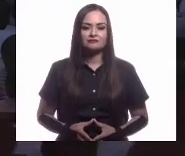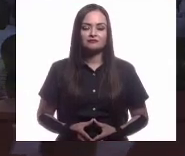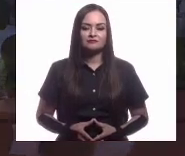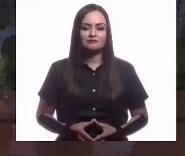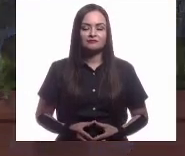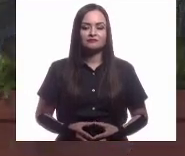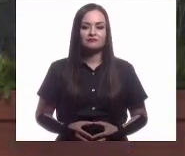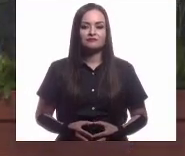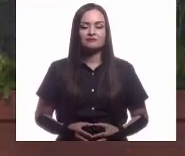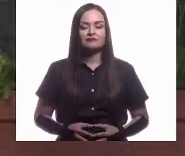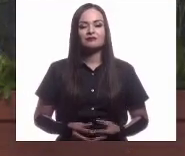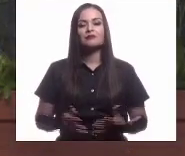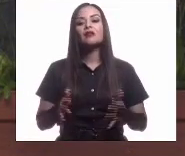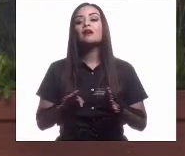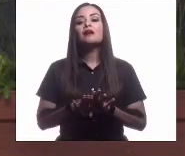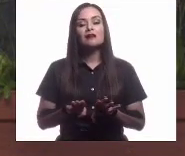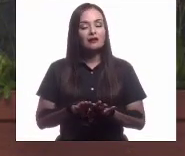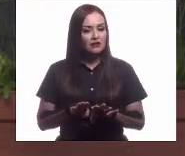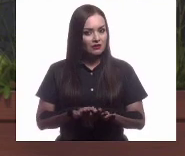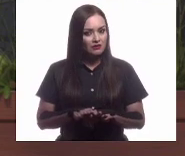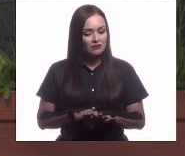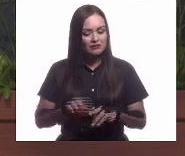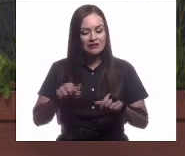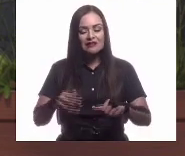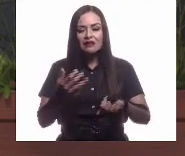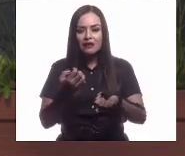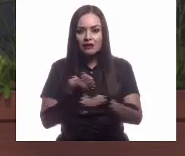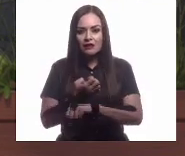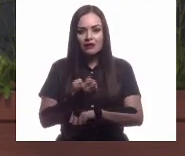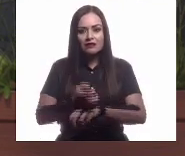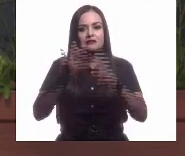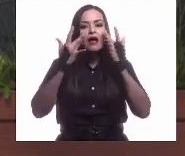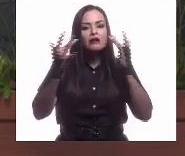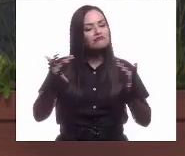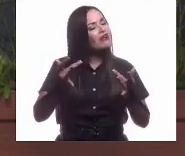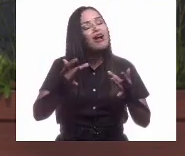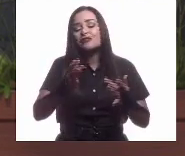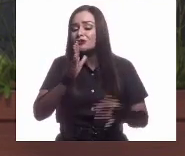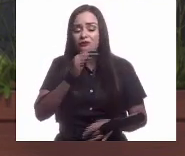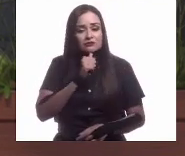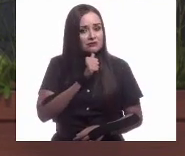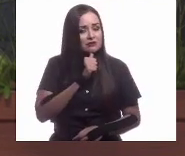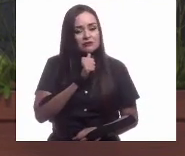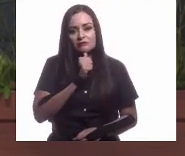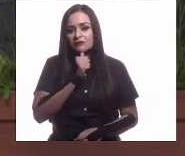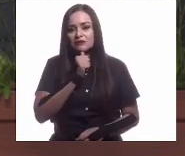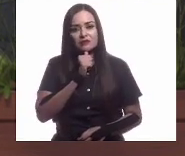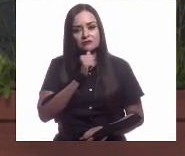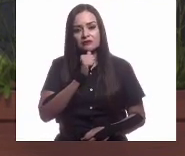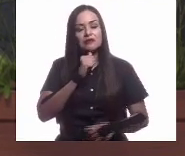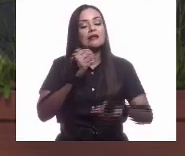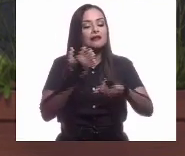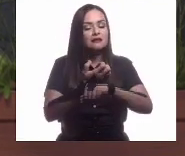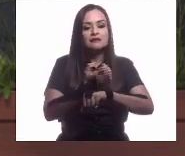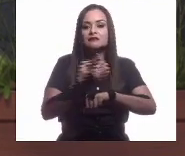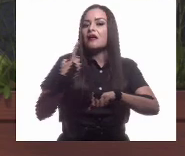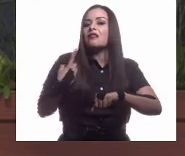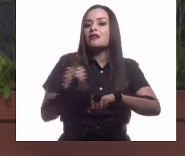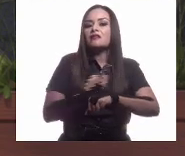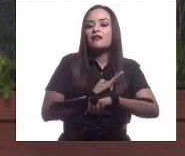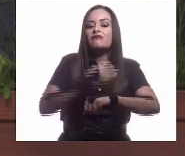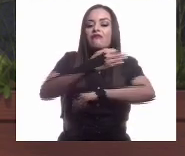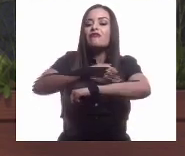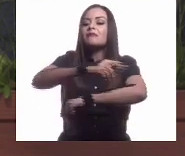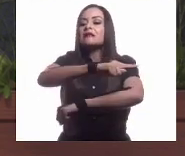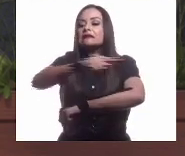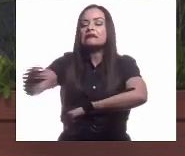No podemos permitir que el Estado renuncie a su obligación de defender a las familias. Cuando